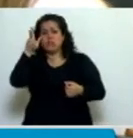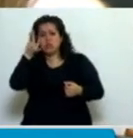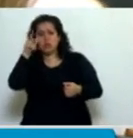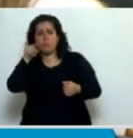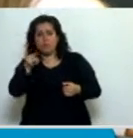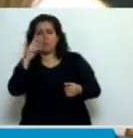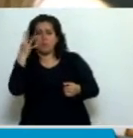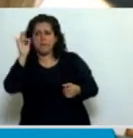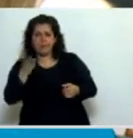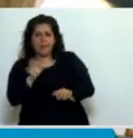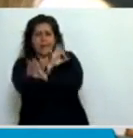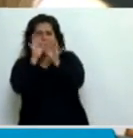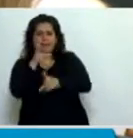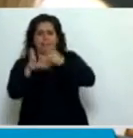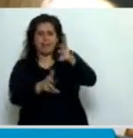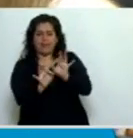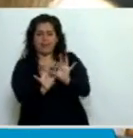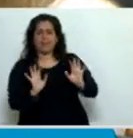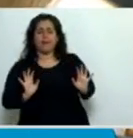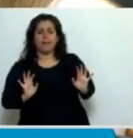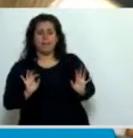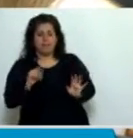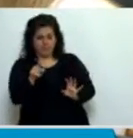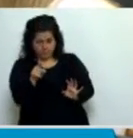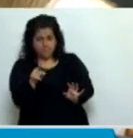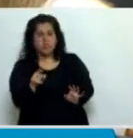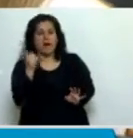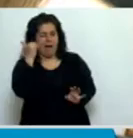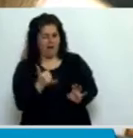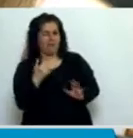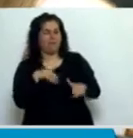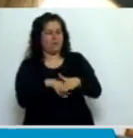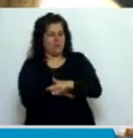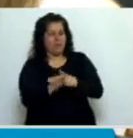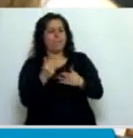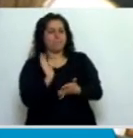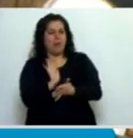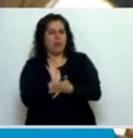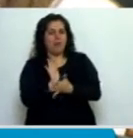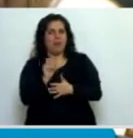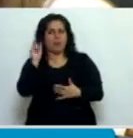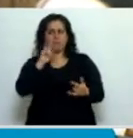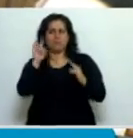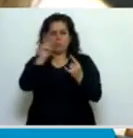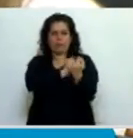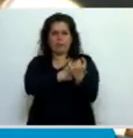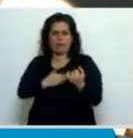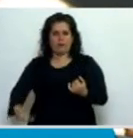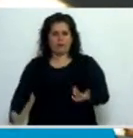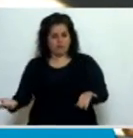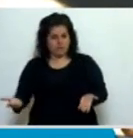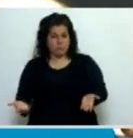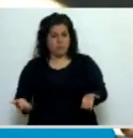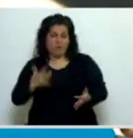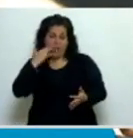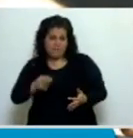88.4% nada se dice? Y ese ámbito queda absolutamente reservado para la disponibilidad del Poder Ejecutivo, que además no lo ha